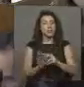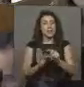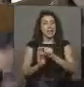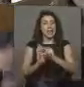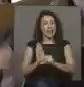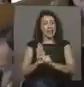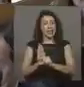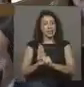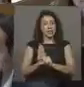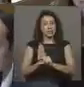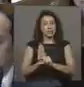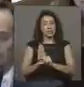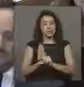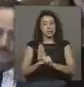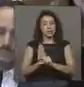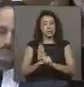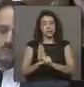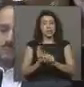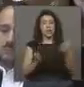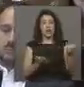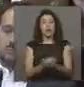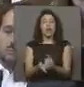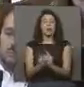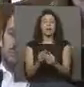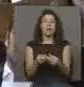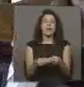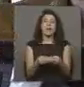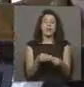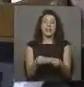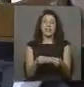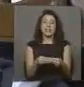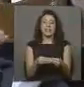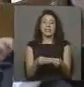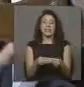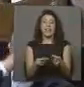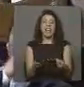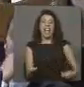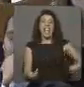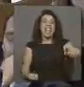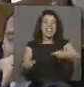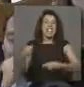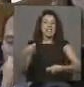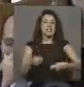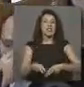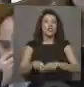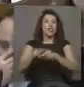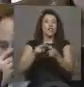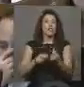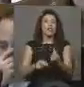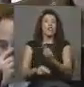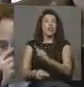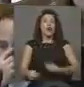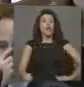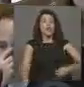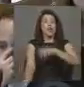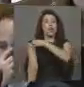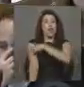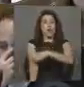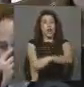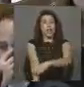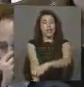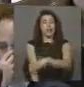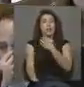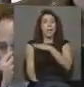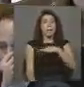indicaciones para lograr flexibilizar los términos de la inversión de algunos recursos de los gobiernos regionales y